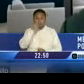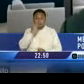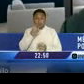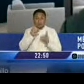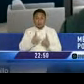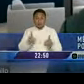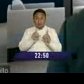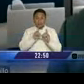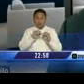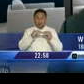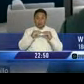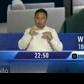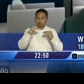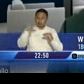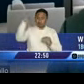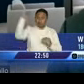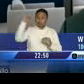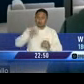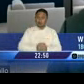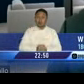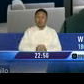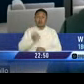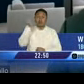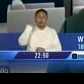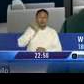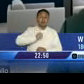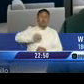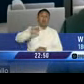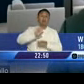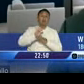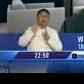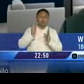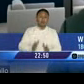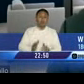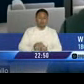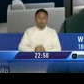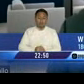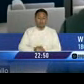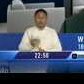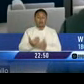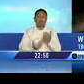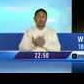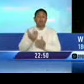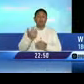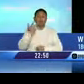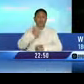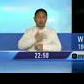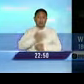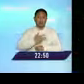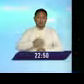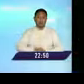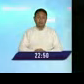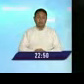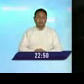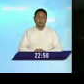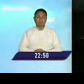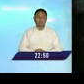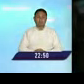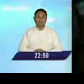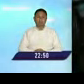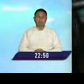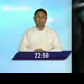incremento altísimo en cuanto a viajes de ecuatorianos que están tomando la nueva ruta por Nicaragua. Con la realización de Paola